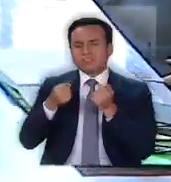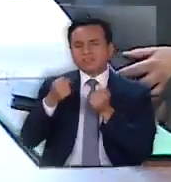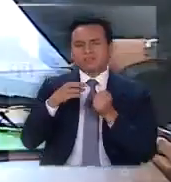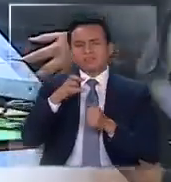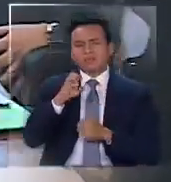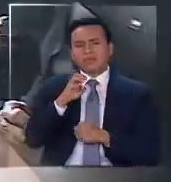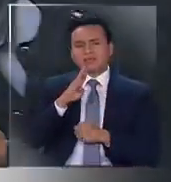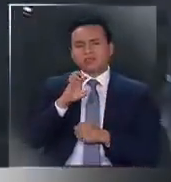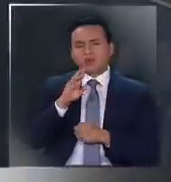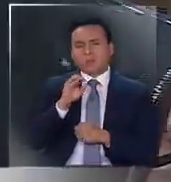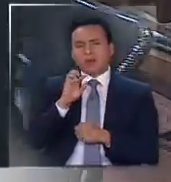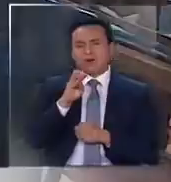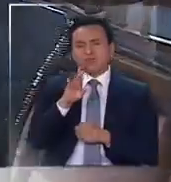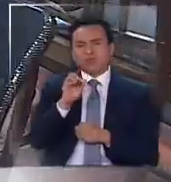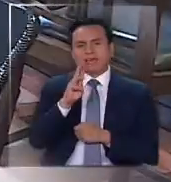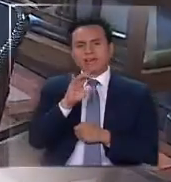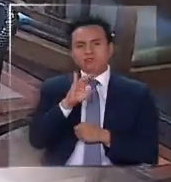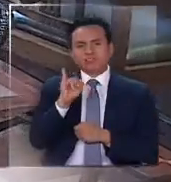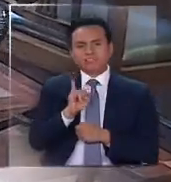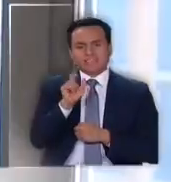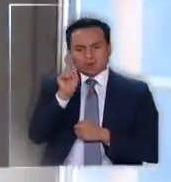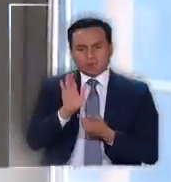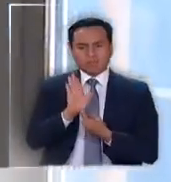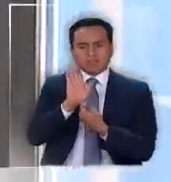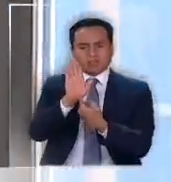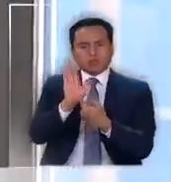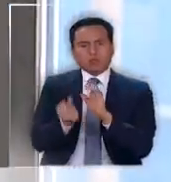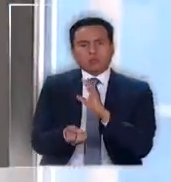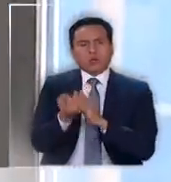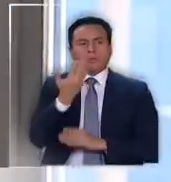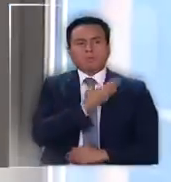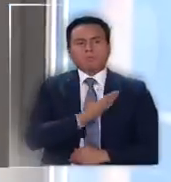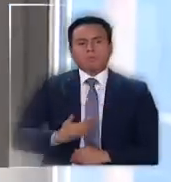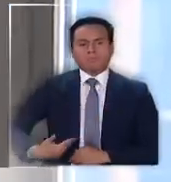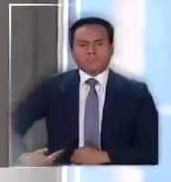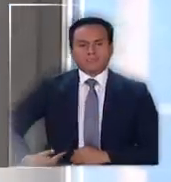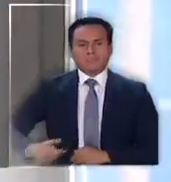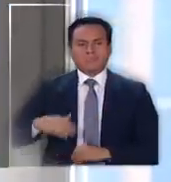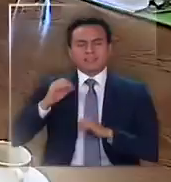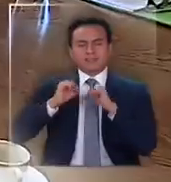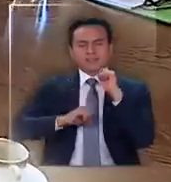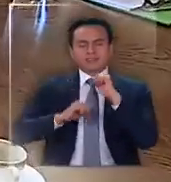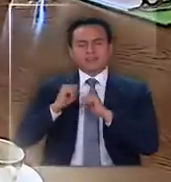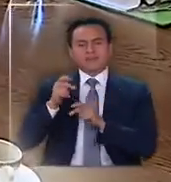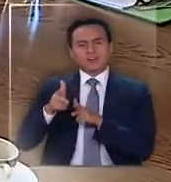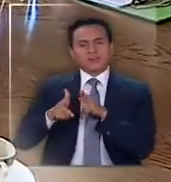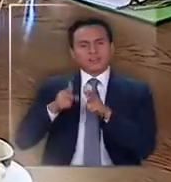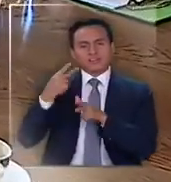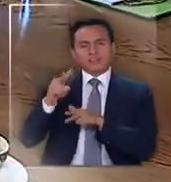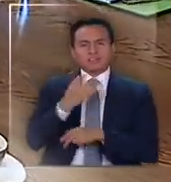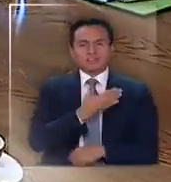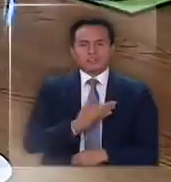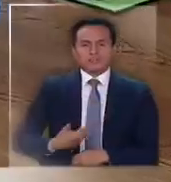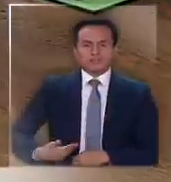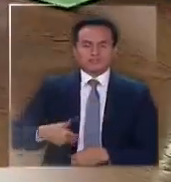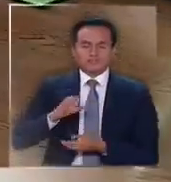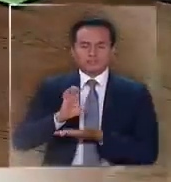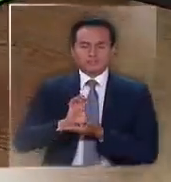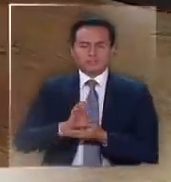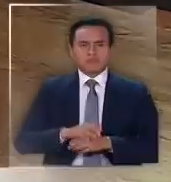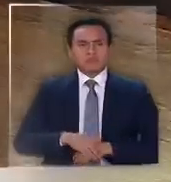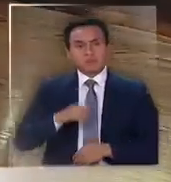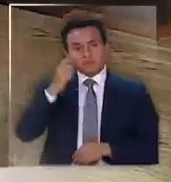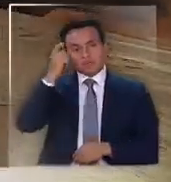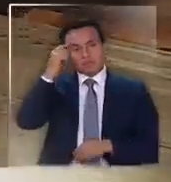Pablo Errázuriz, quien hoy fue presentado como el nuevo presidente de la empresa de ferrocarriles del Estado. Yo creo que la